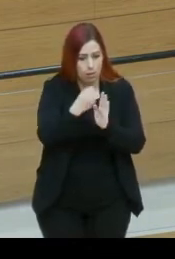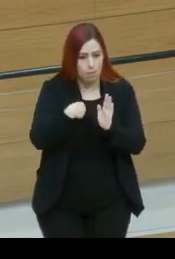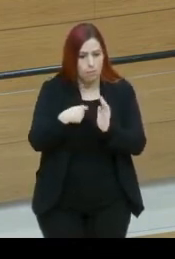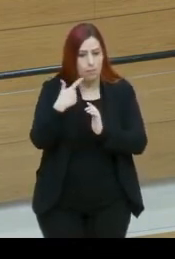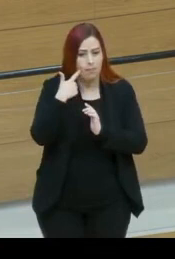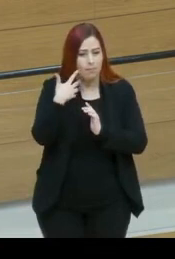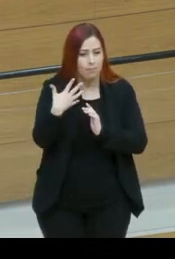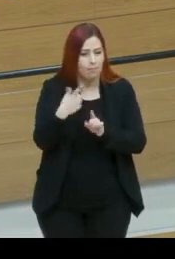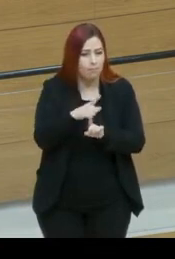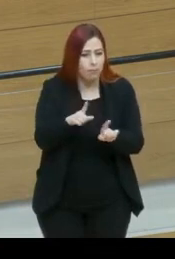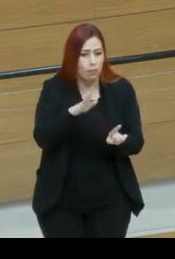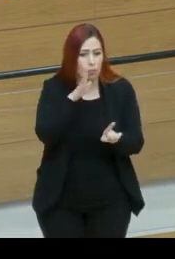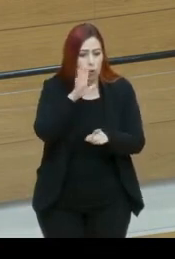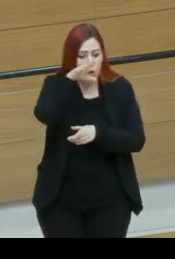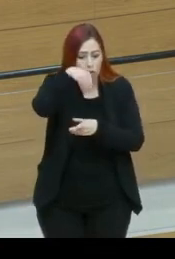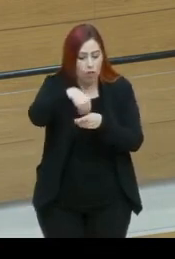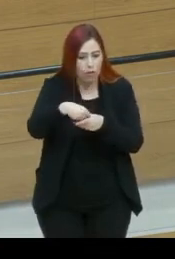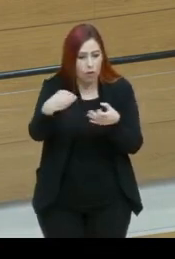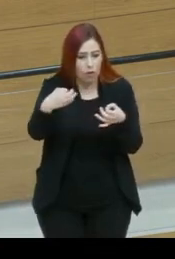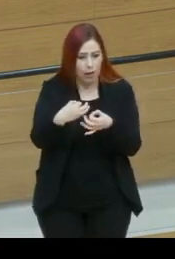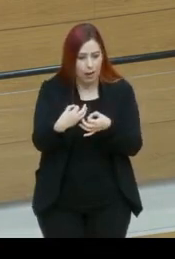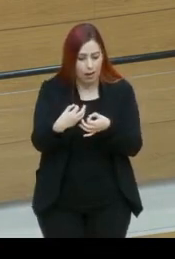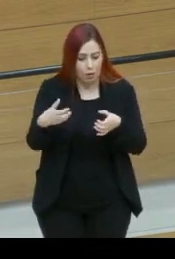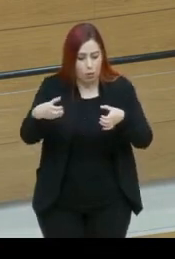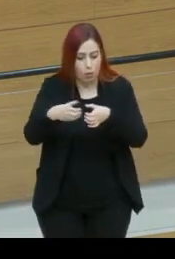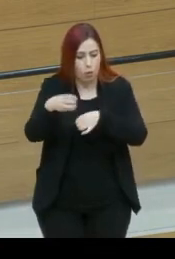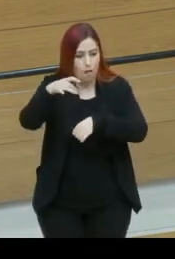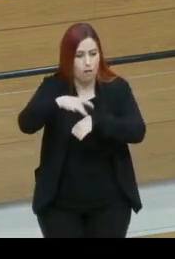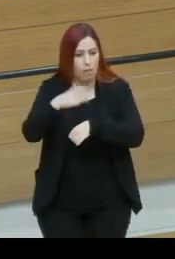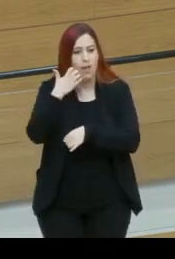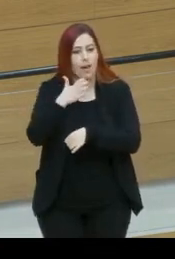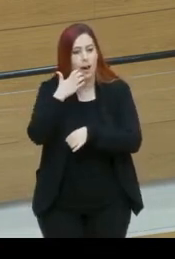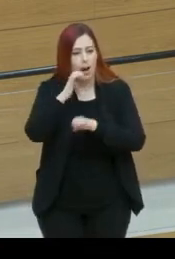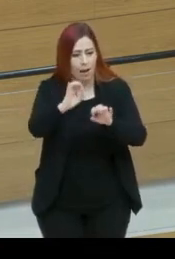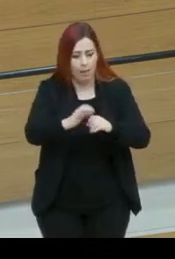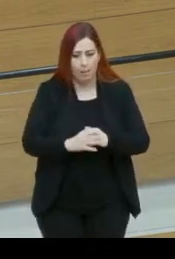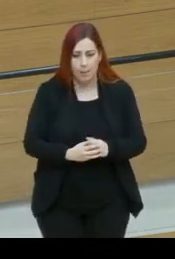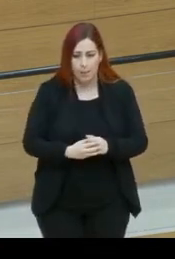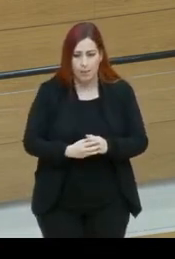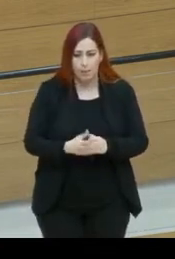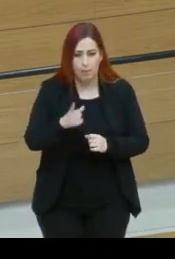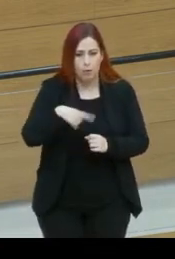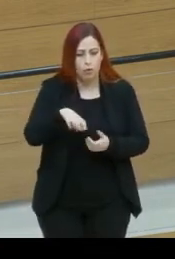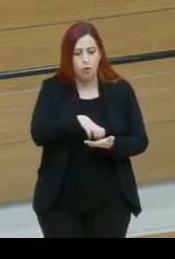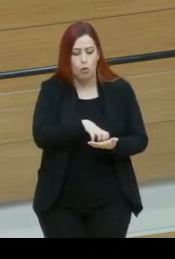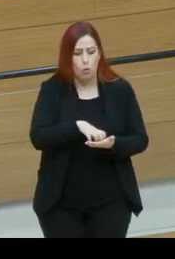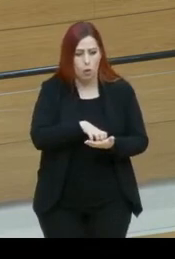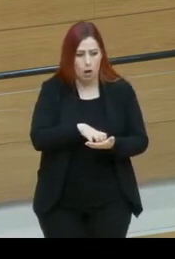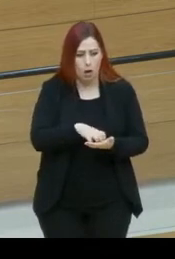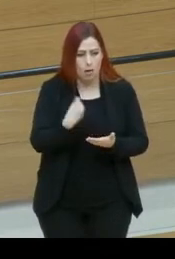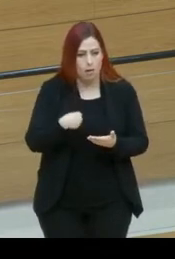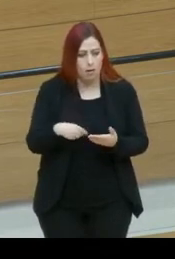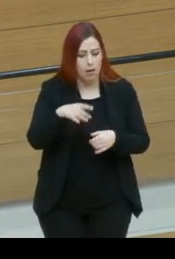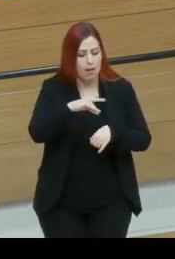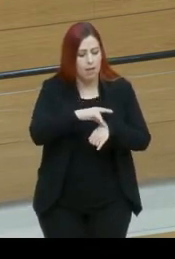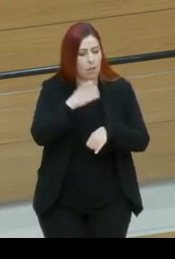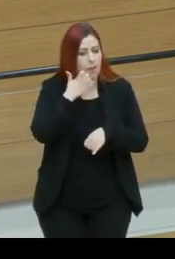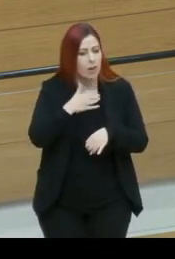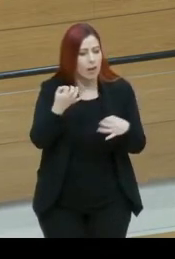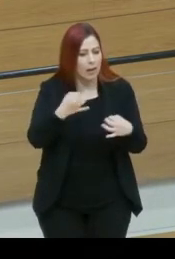conocidas porque se engloban dentro de las enfermedades raras. Os preguntaréis qué son estas enfermedades